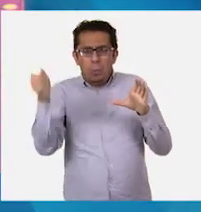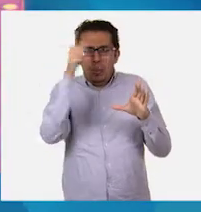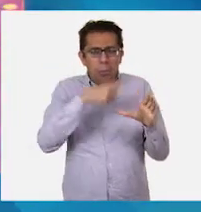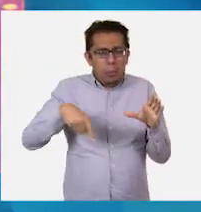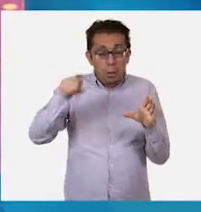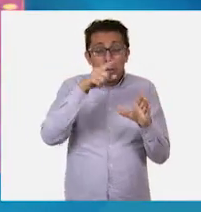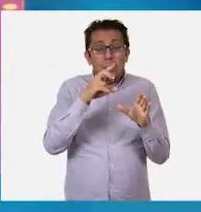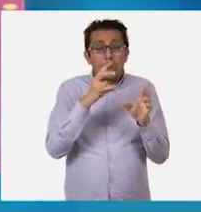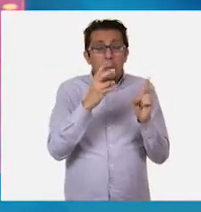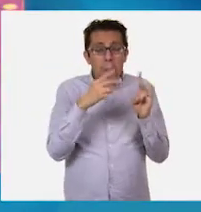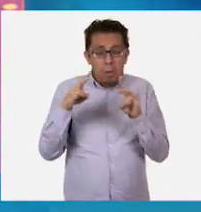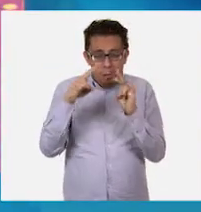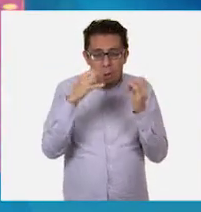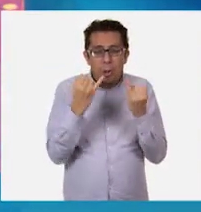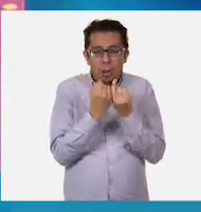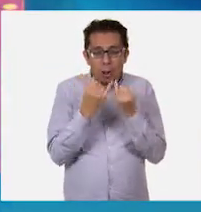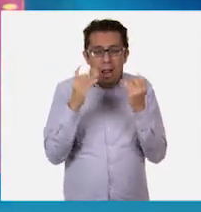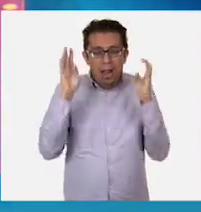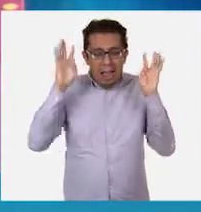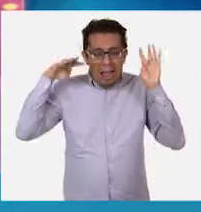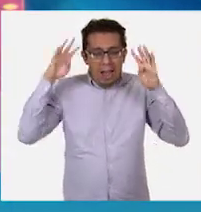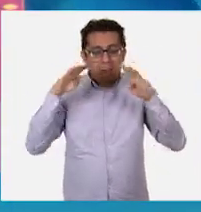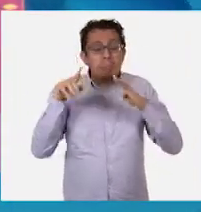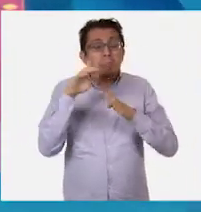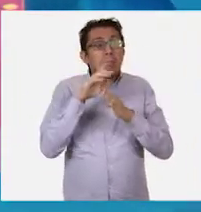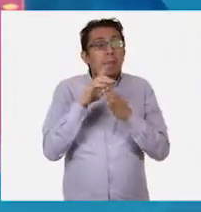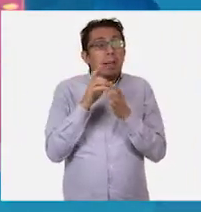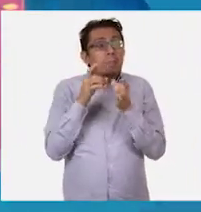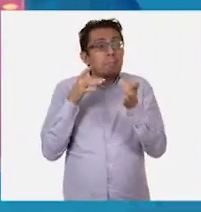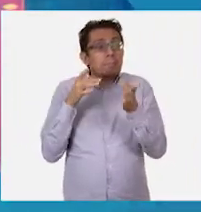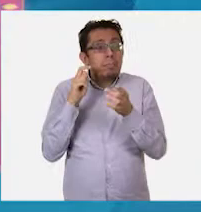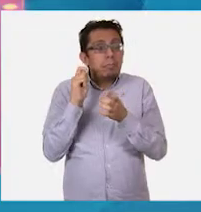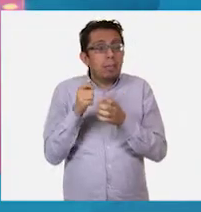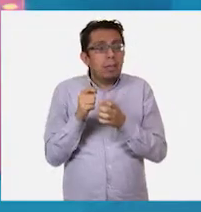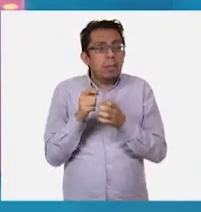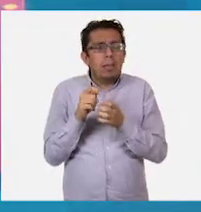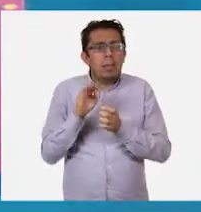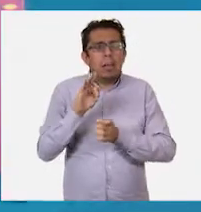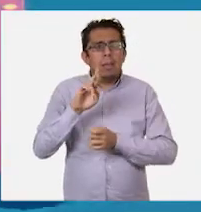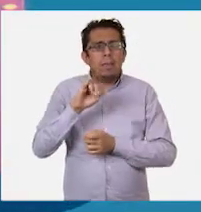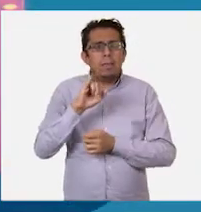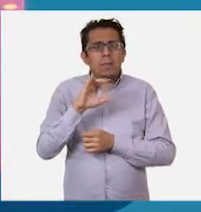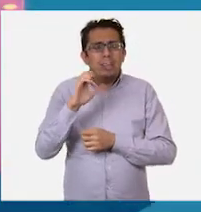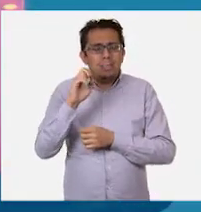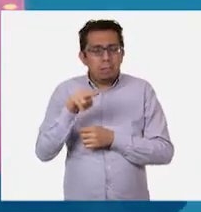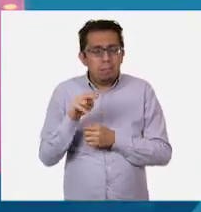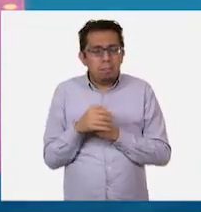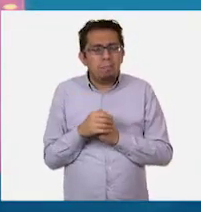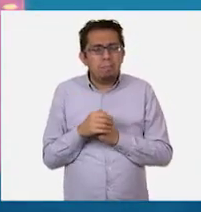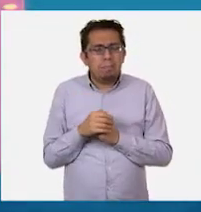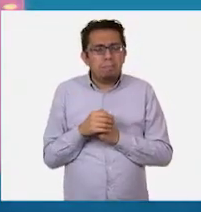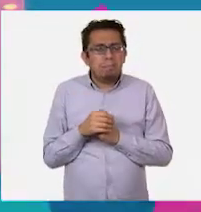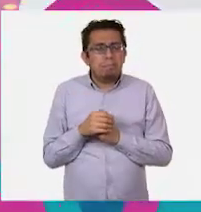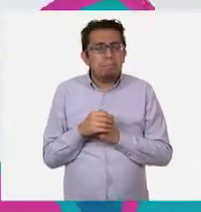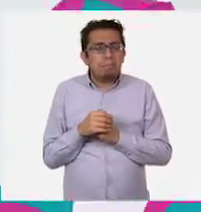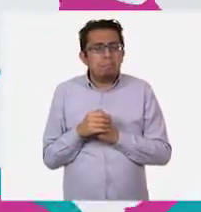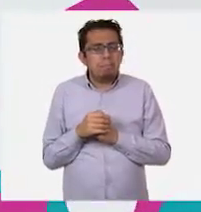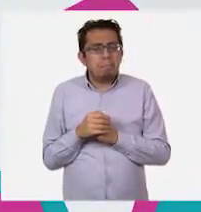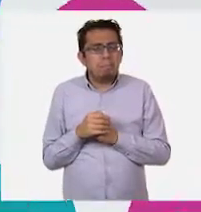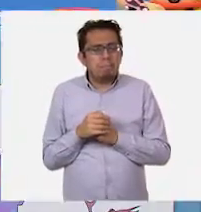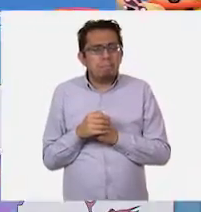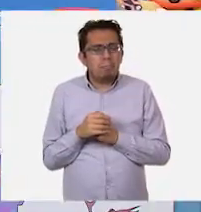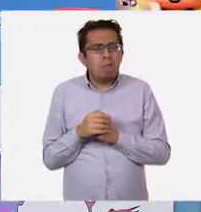como Ajolisto. Y la ruleta se detuvo en el tema de fricción. Fíjense en la pregunta. ¿Qué relación tiene la